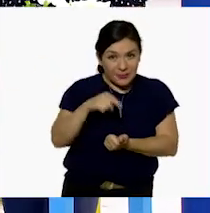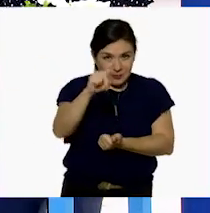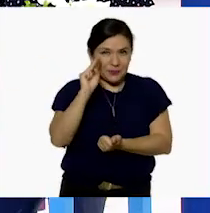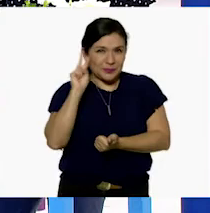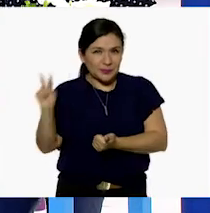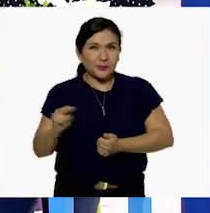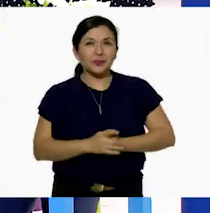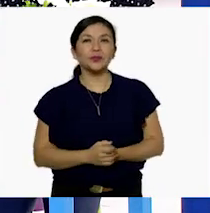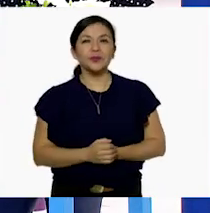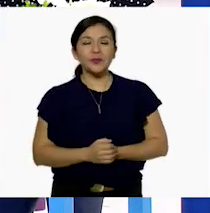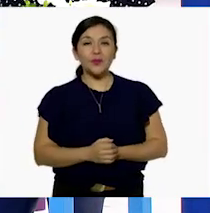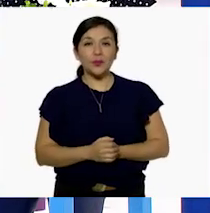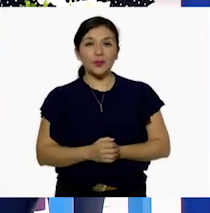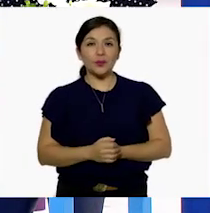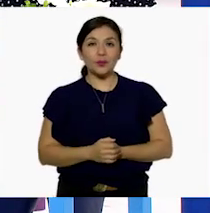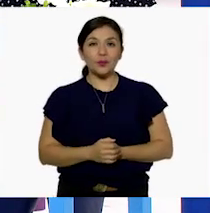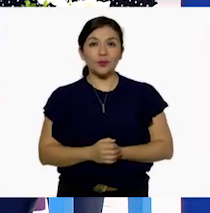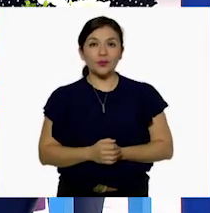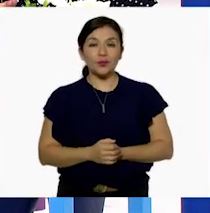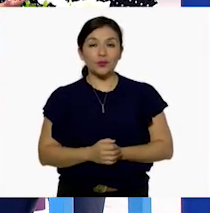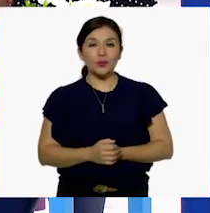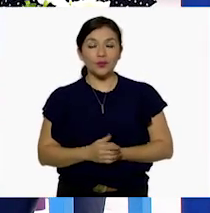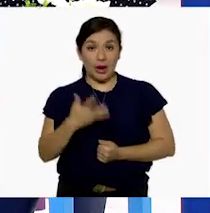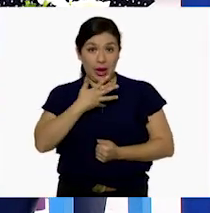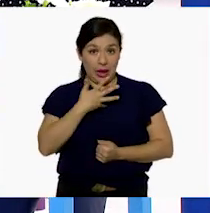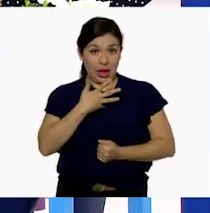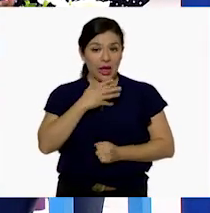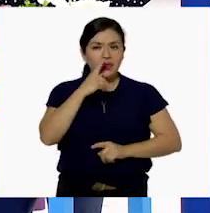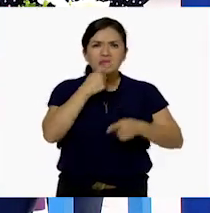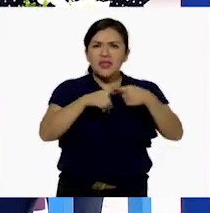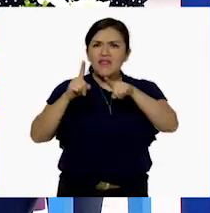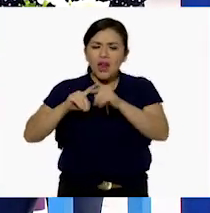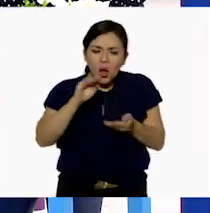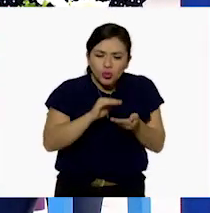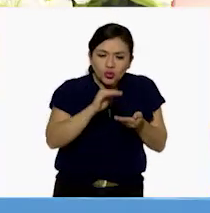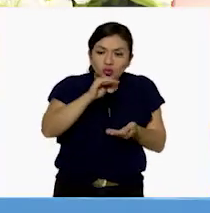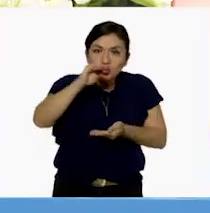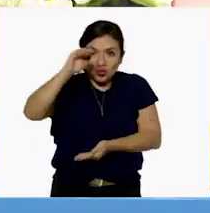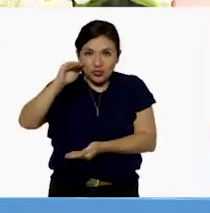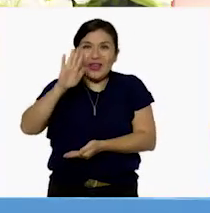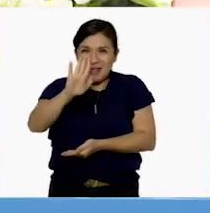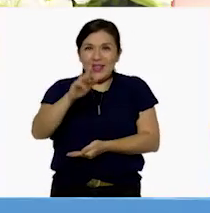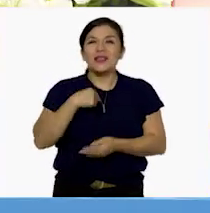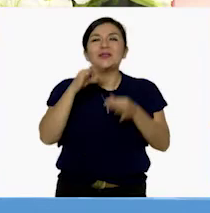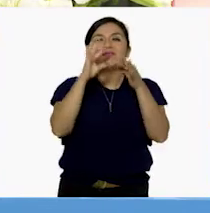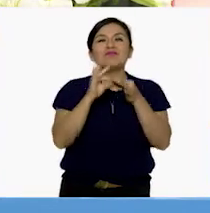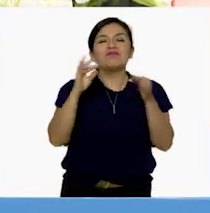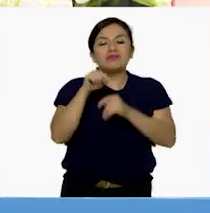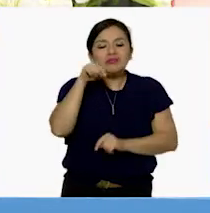las plantas que aquí tenemos. Aparte de que las tenemos de diferentes tamaños, vamos a hablar sobre